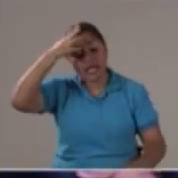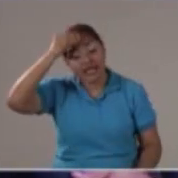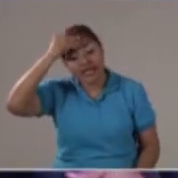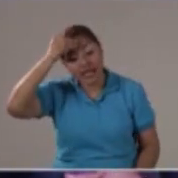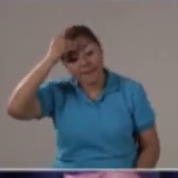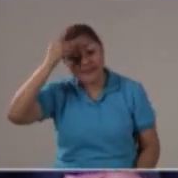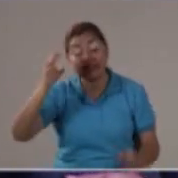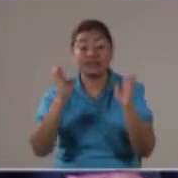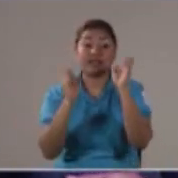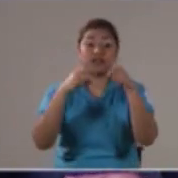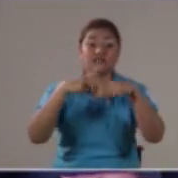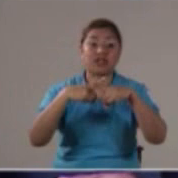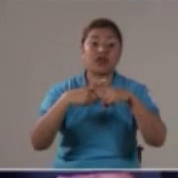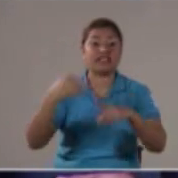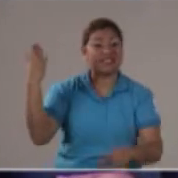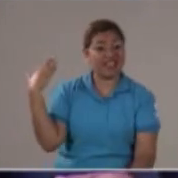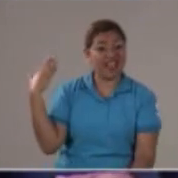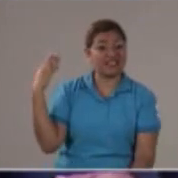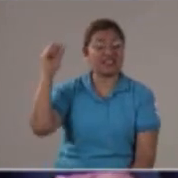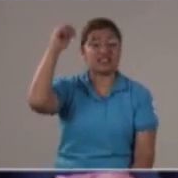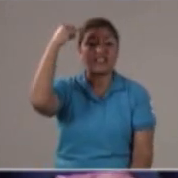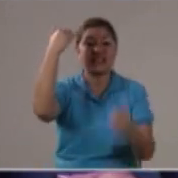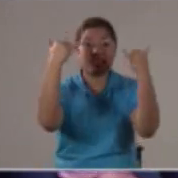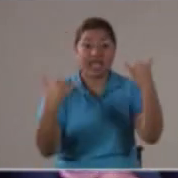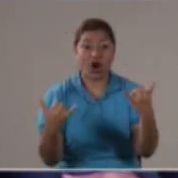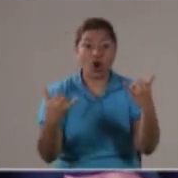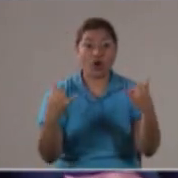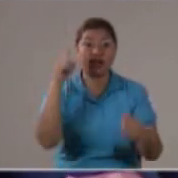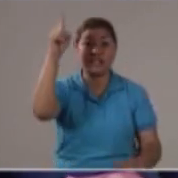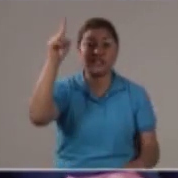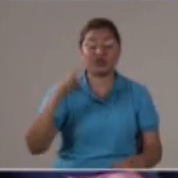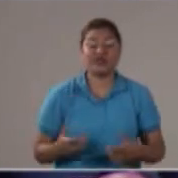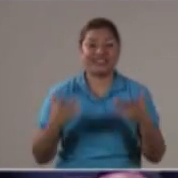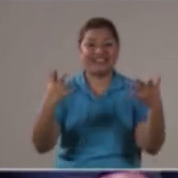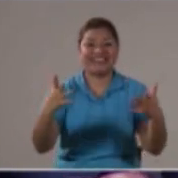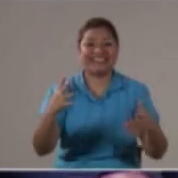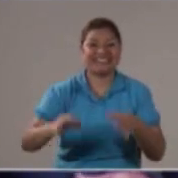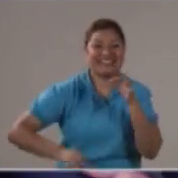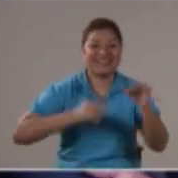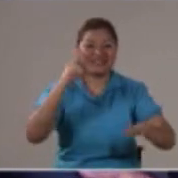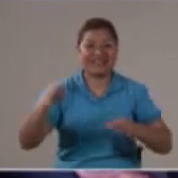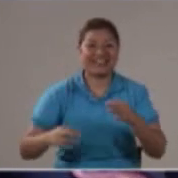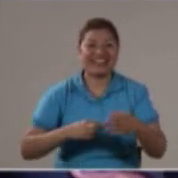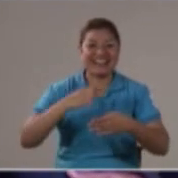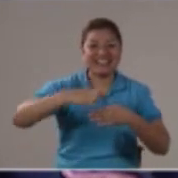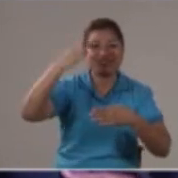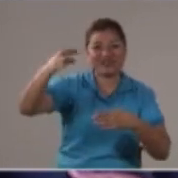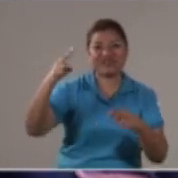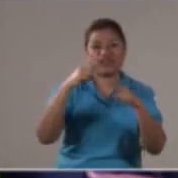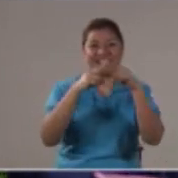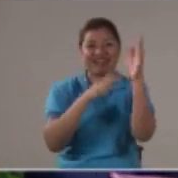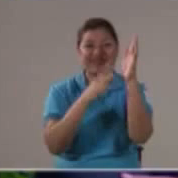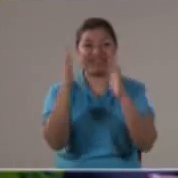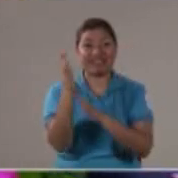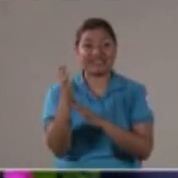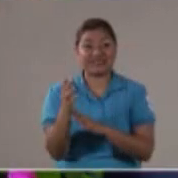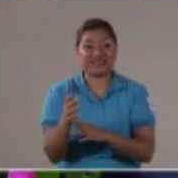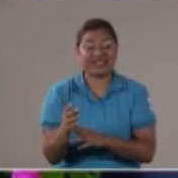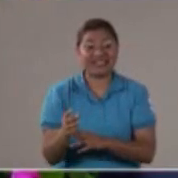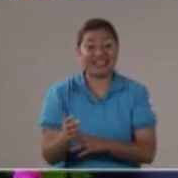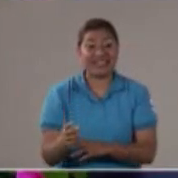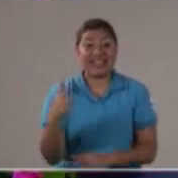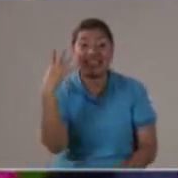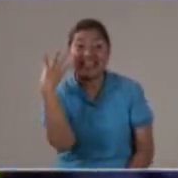de los errores del pasado y que ahora le des el fluir y que lo hagas próspero. En el nombre de Jesús. Ahora viene el número